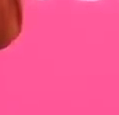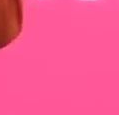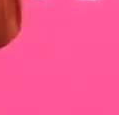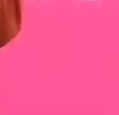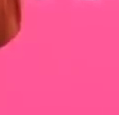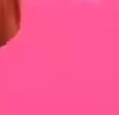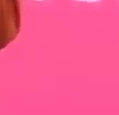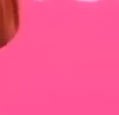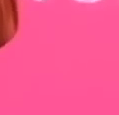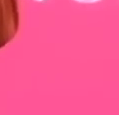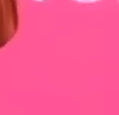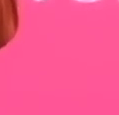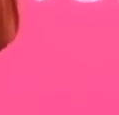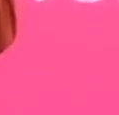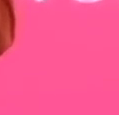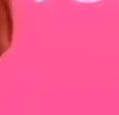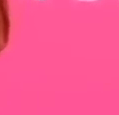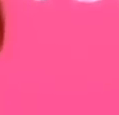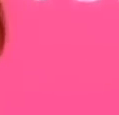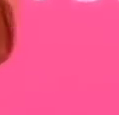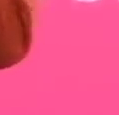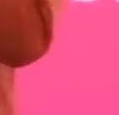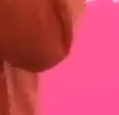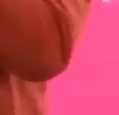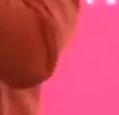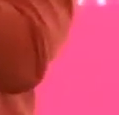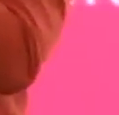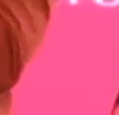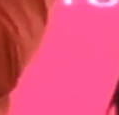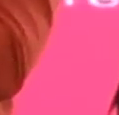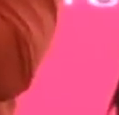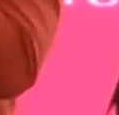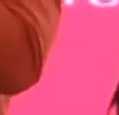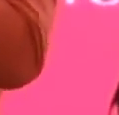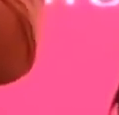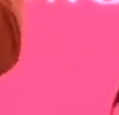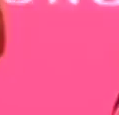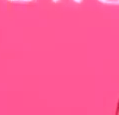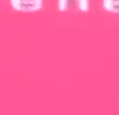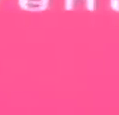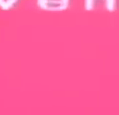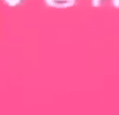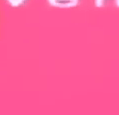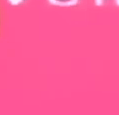comunicación directa del comandante Chávez con el pueblo. Cuando el comandante Chávez está ahí,